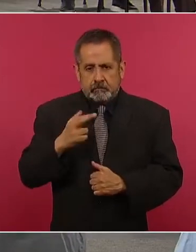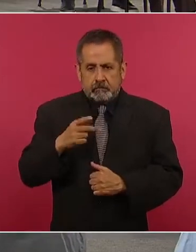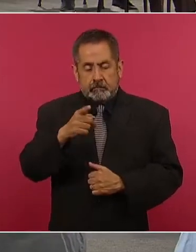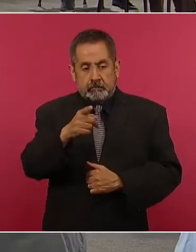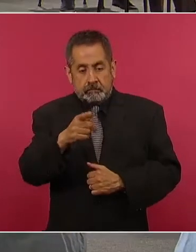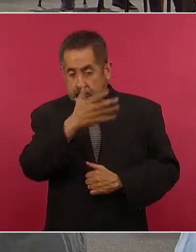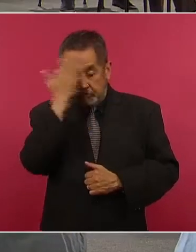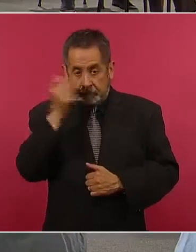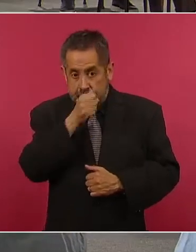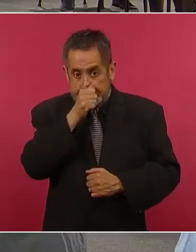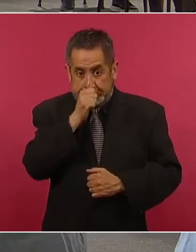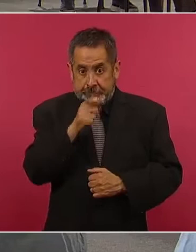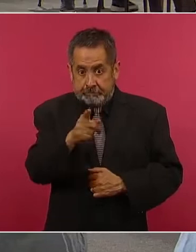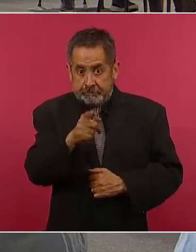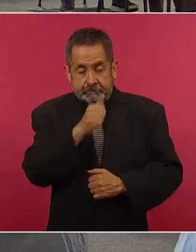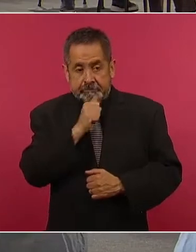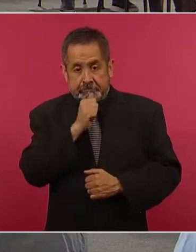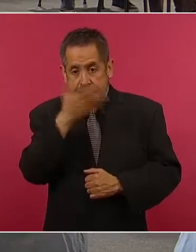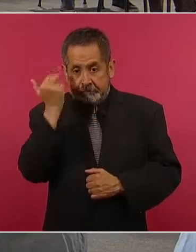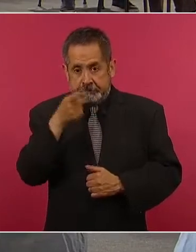yo conocimiento.